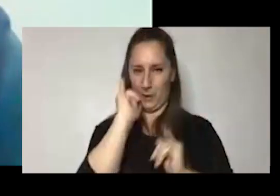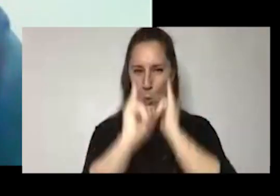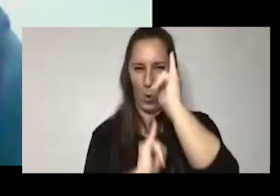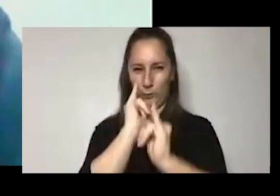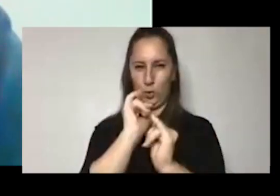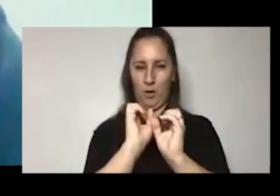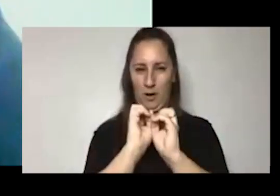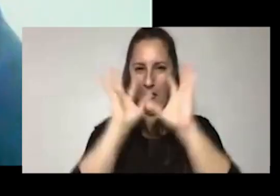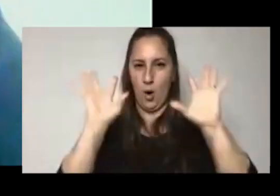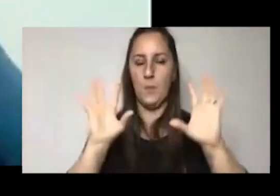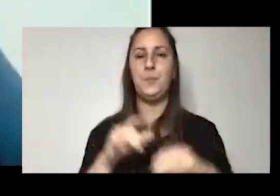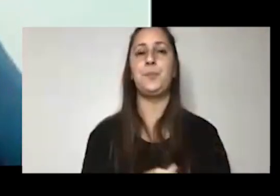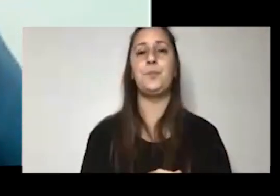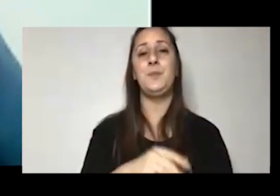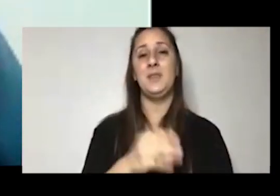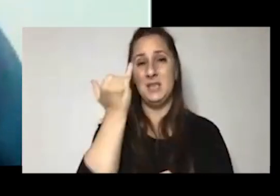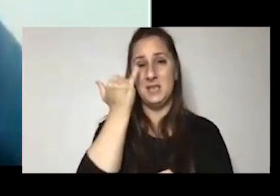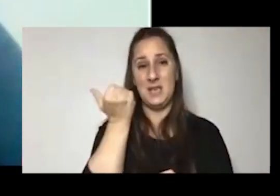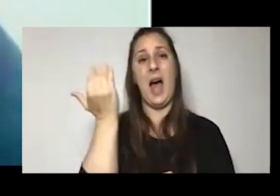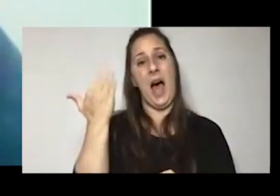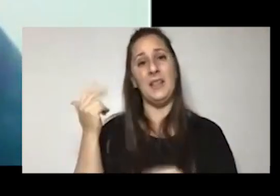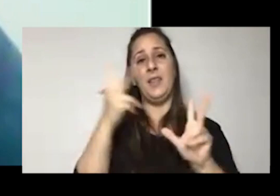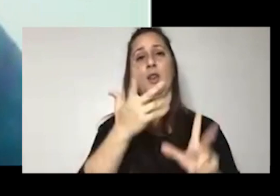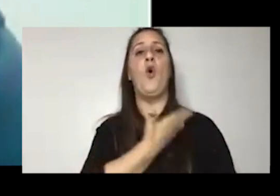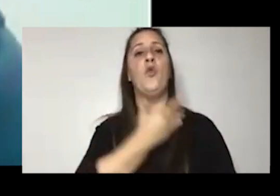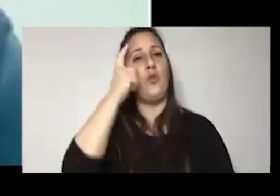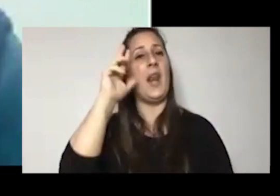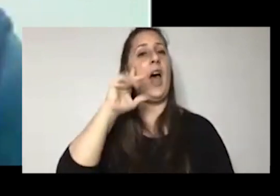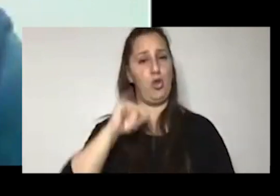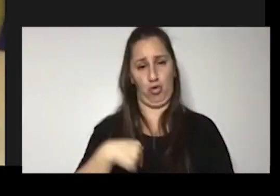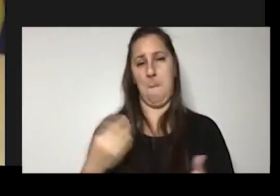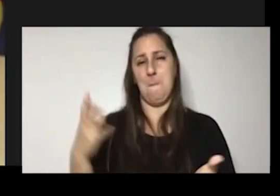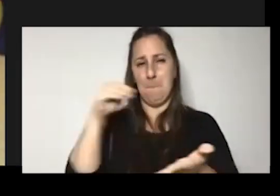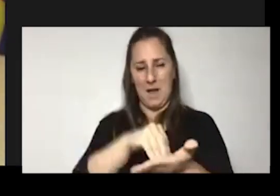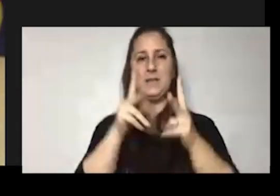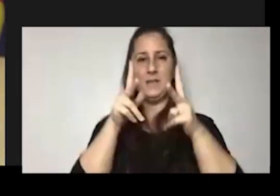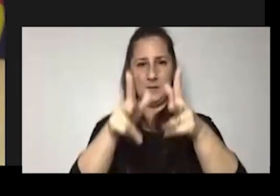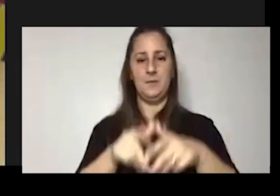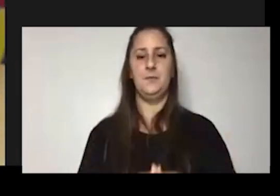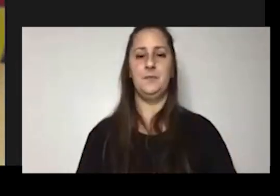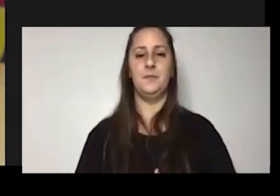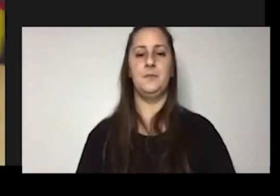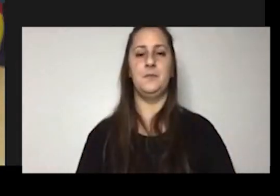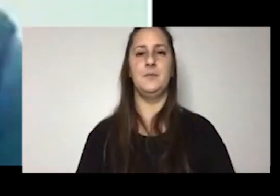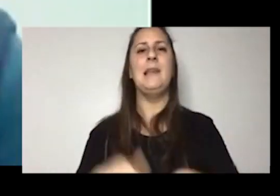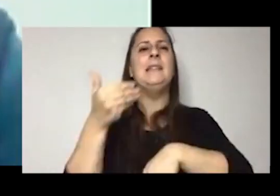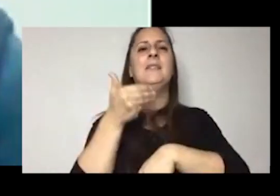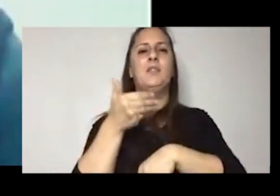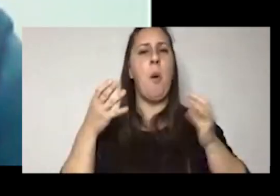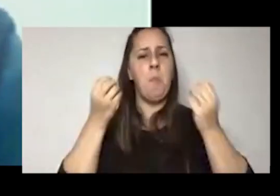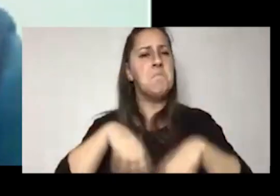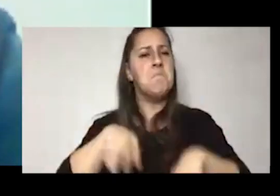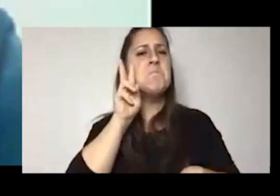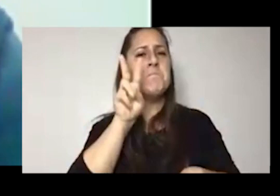mencionábamos, y lo comentó también Fernando Galarraga en el inicio, sí, yo no entré al principio. Hay cerca